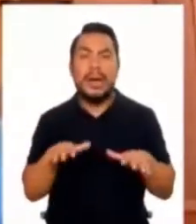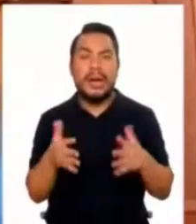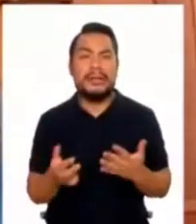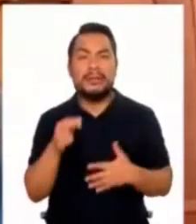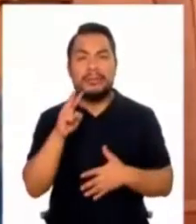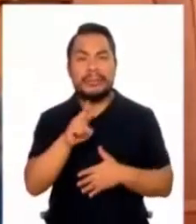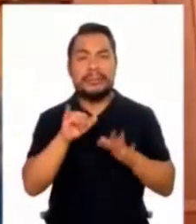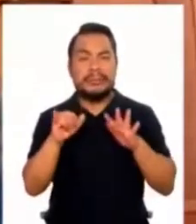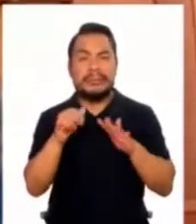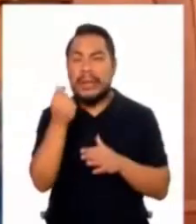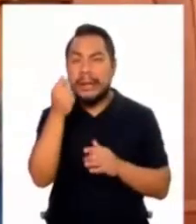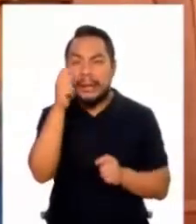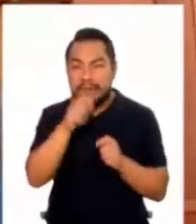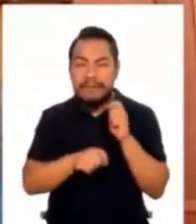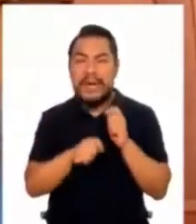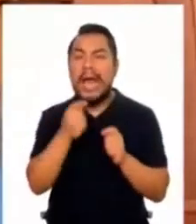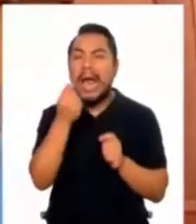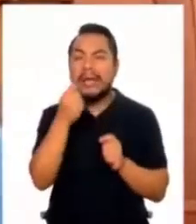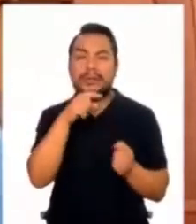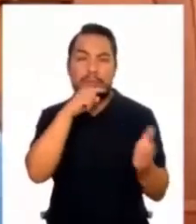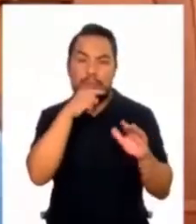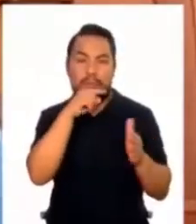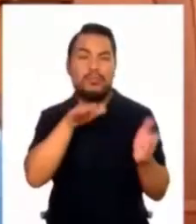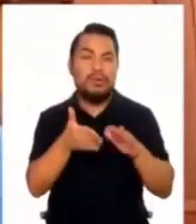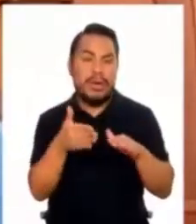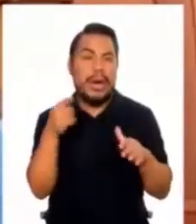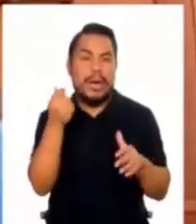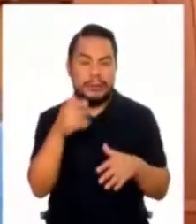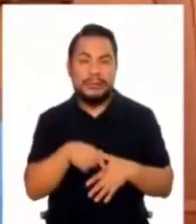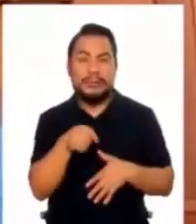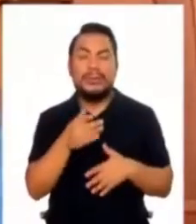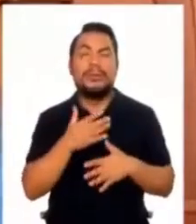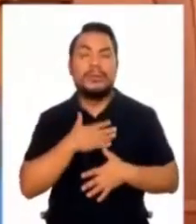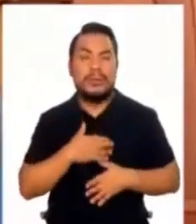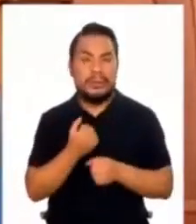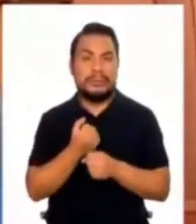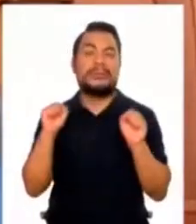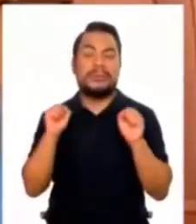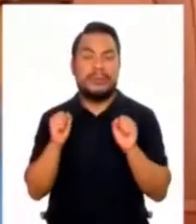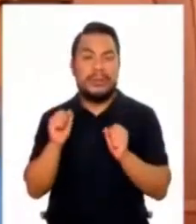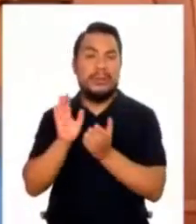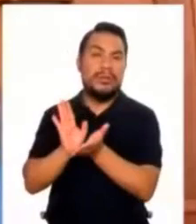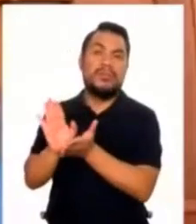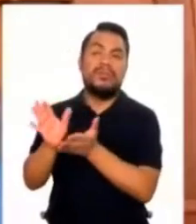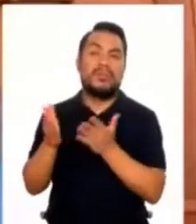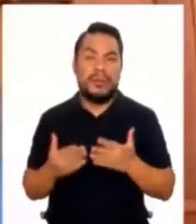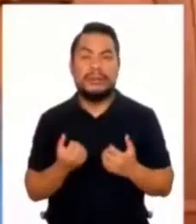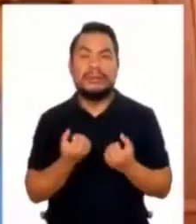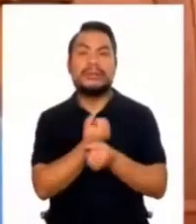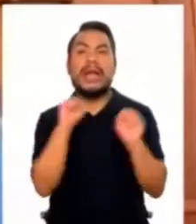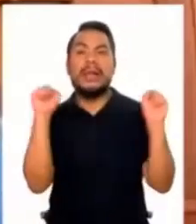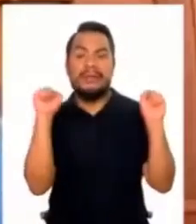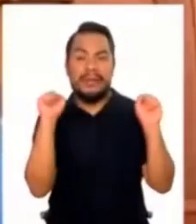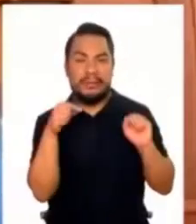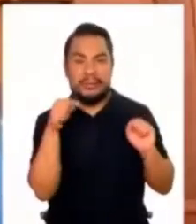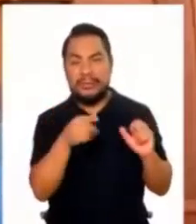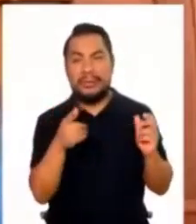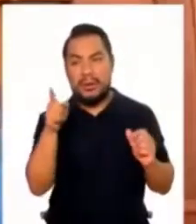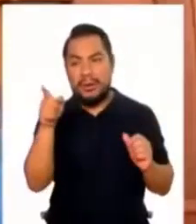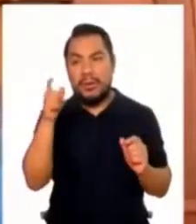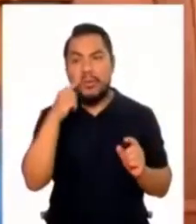26 tentativas de feminicidios de mujeres que han superado a la agresión brutal de sus